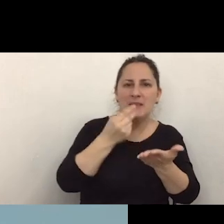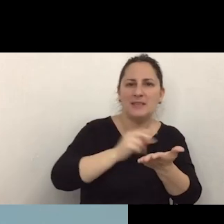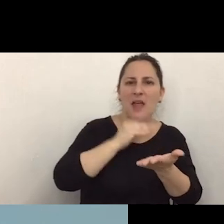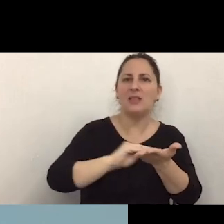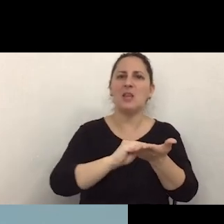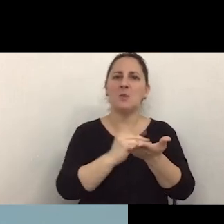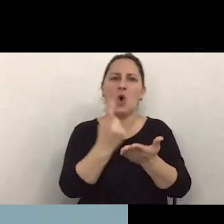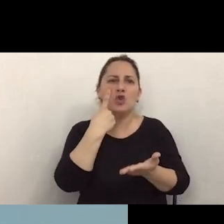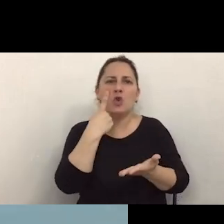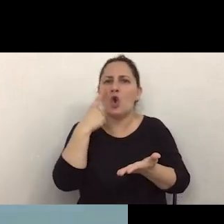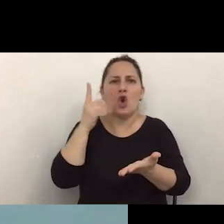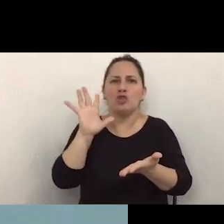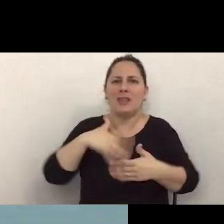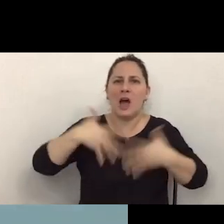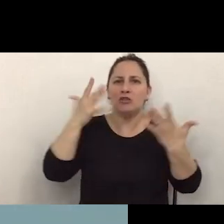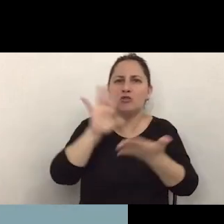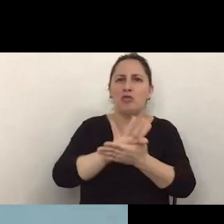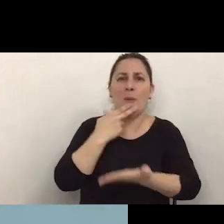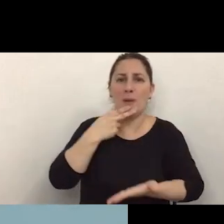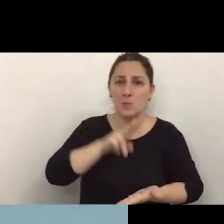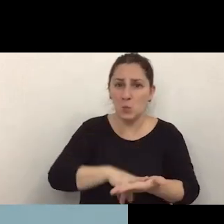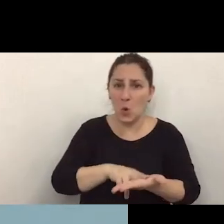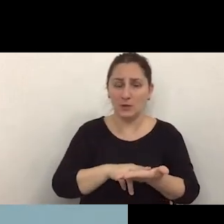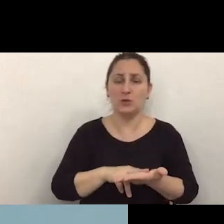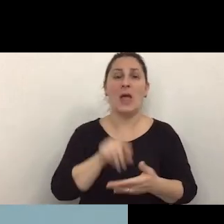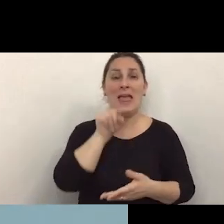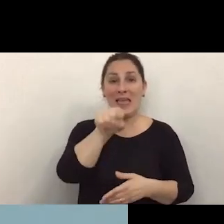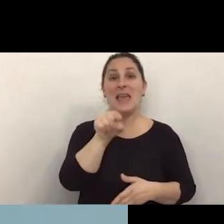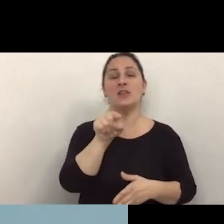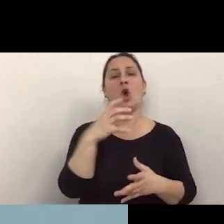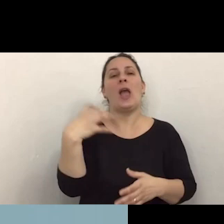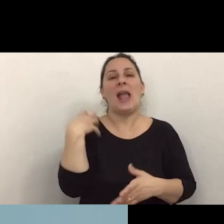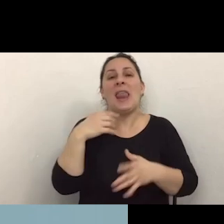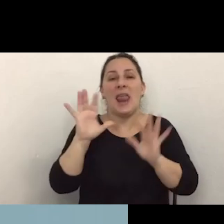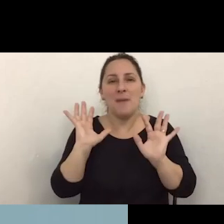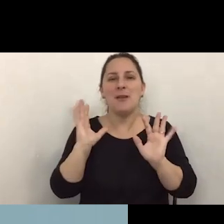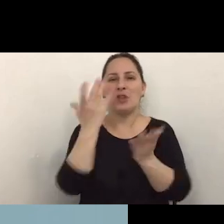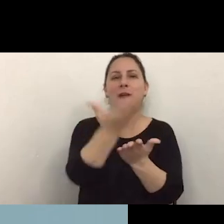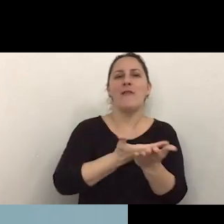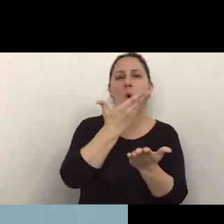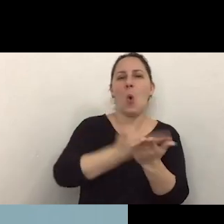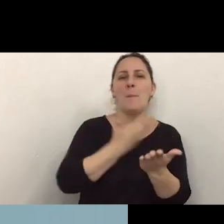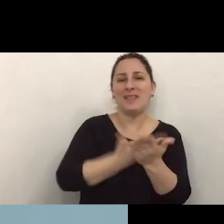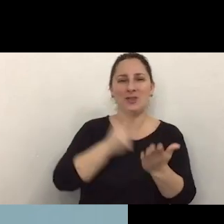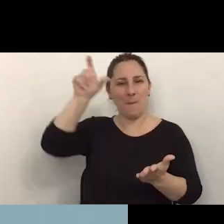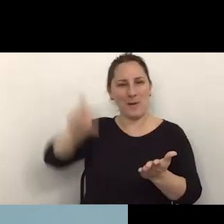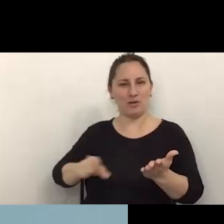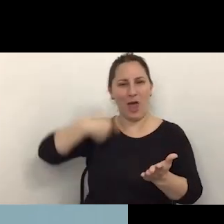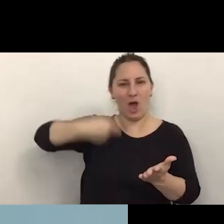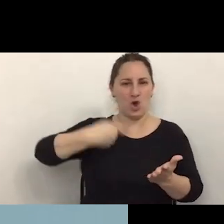materia imponible, que en realidad parte en general de lo que es la documentación del contribuyente,